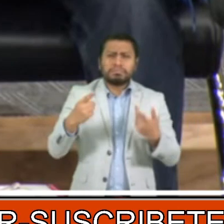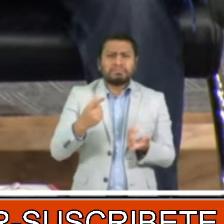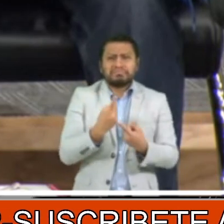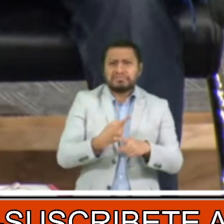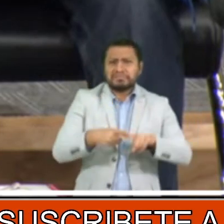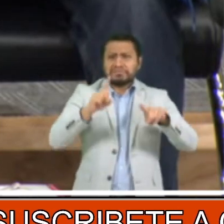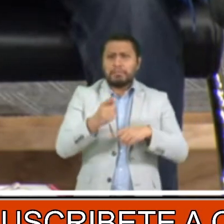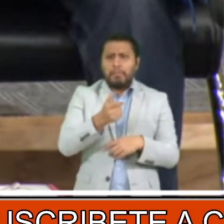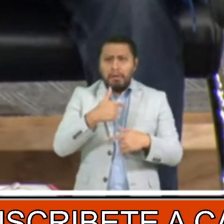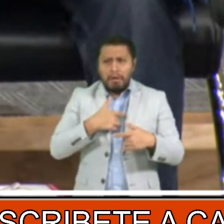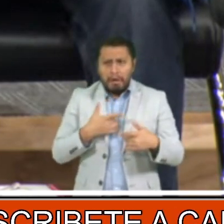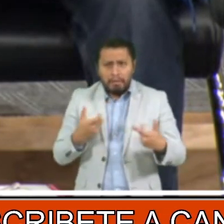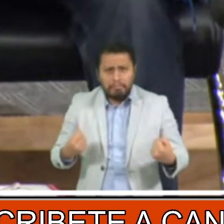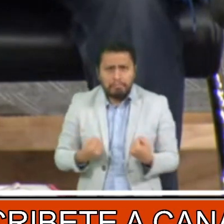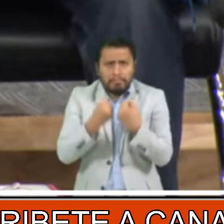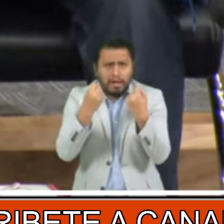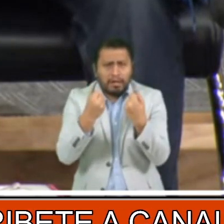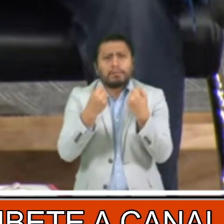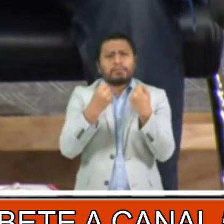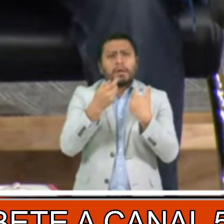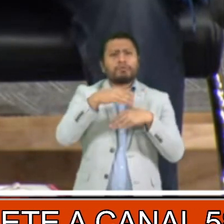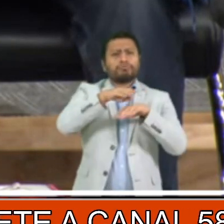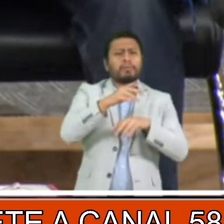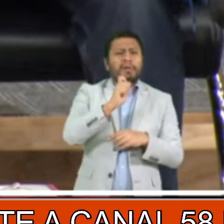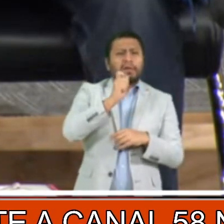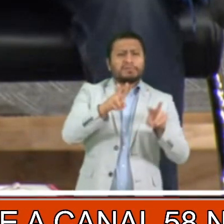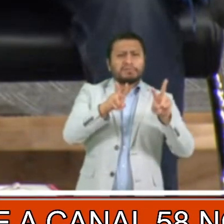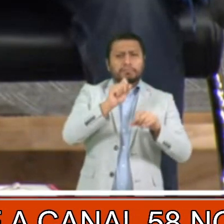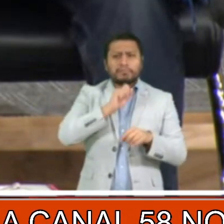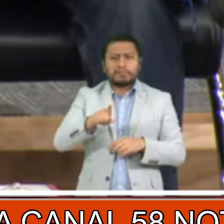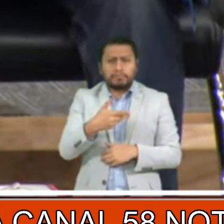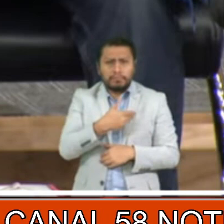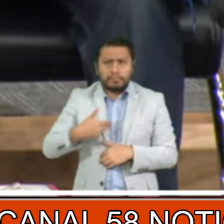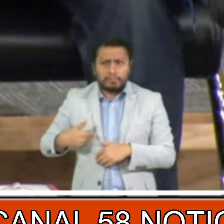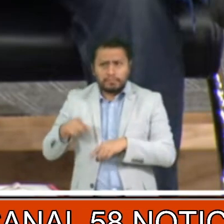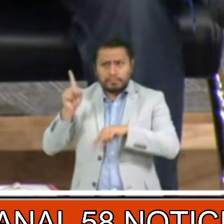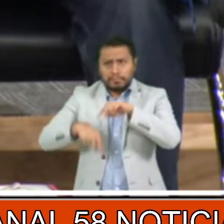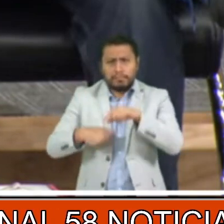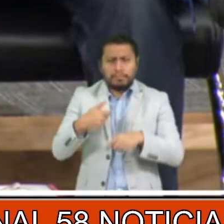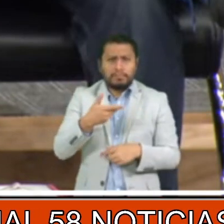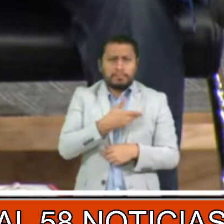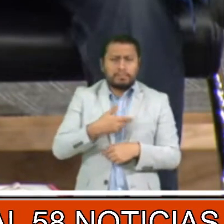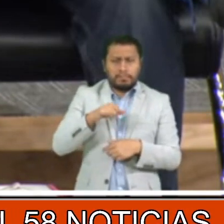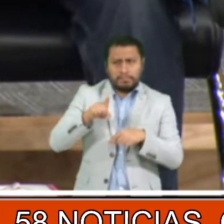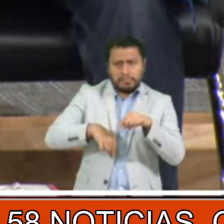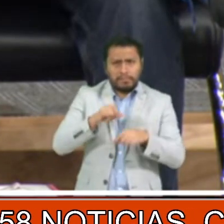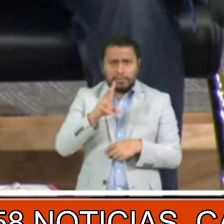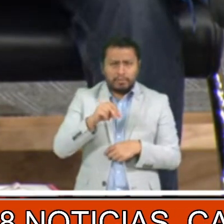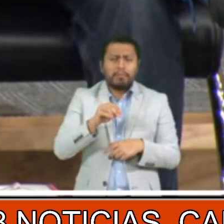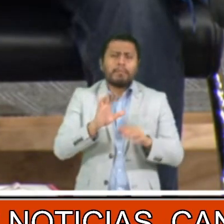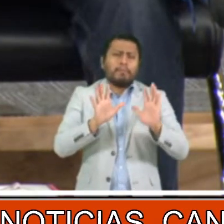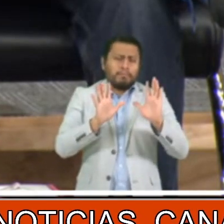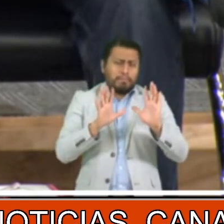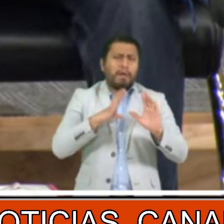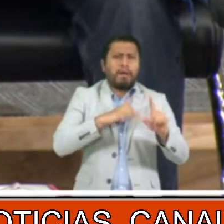la manera de percibir el derecho de los ciudadanos de revocar el mandato al titular del Poder Ejecutivo versus con la decisión